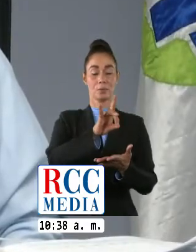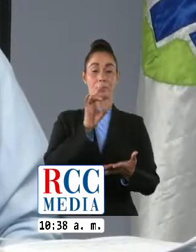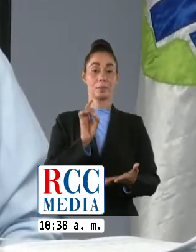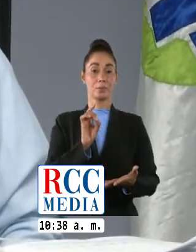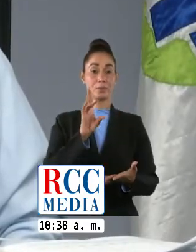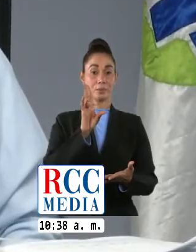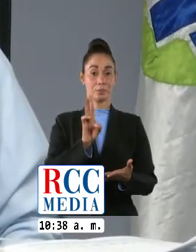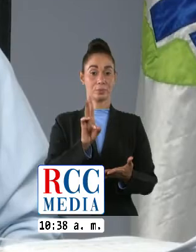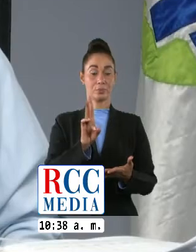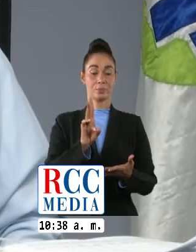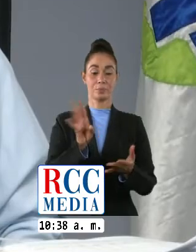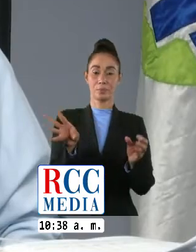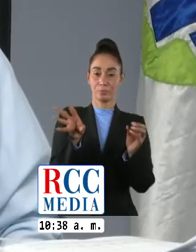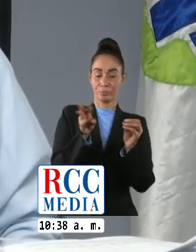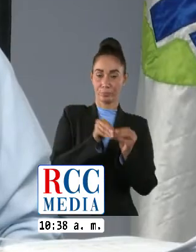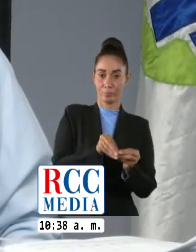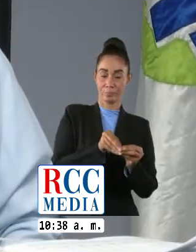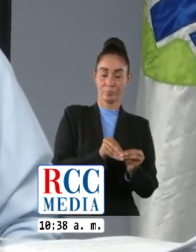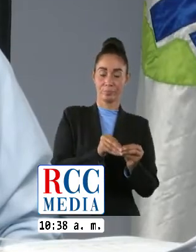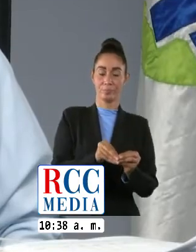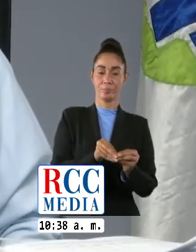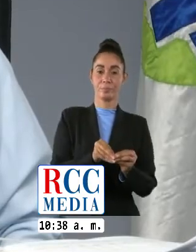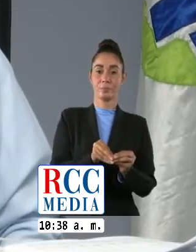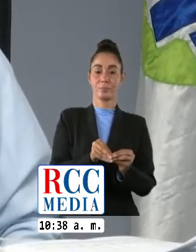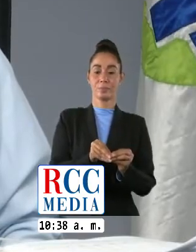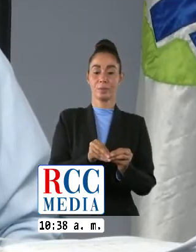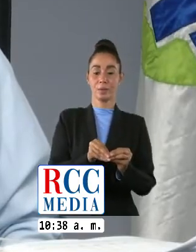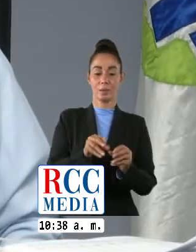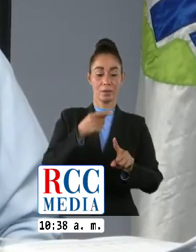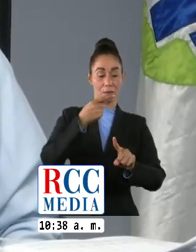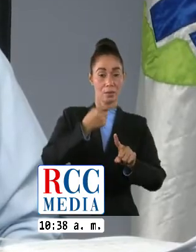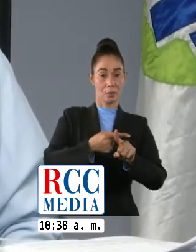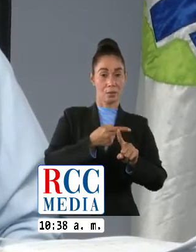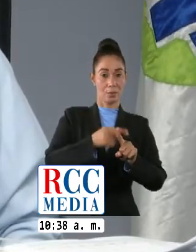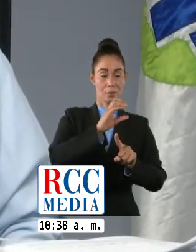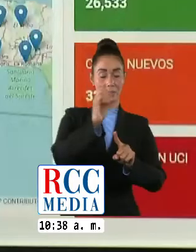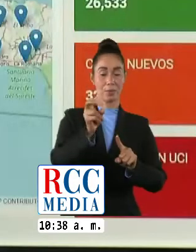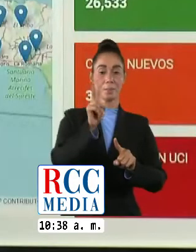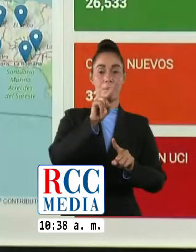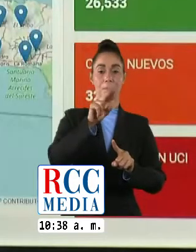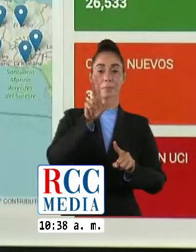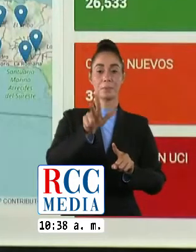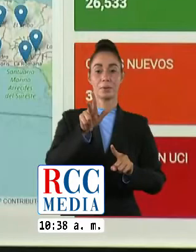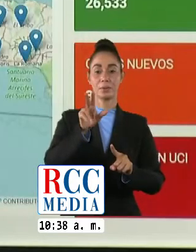8.807 casos acumulados, tasa de positividad